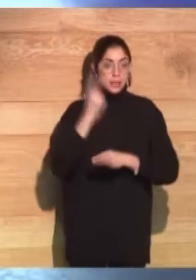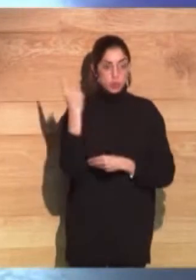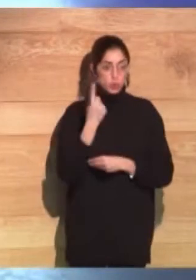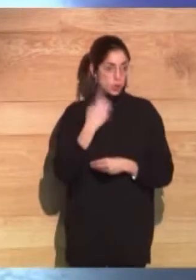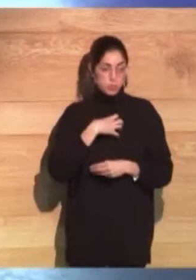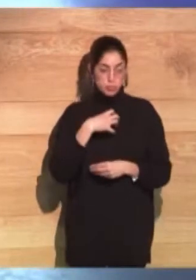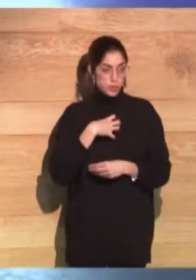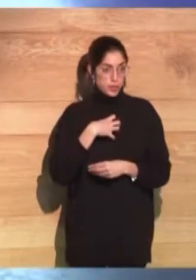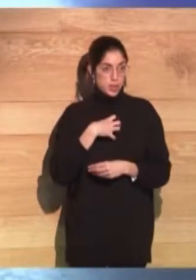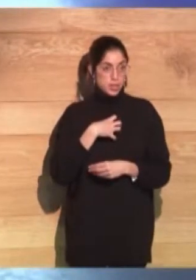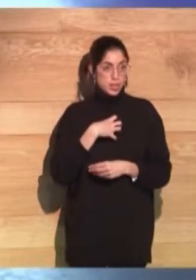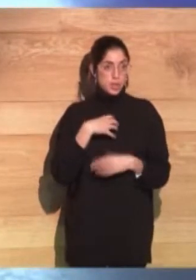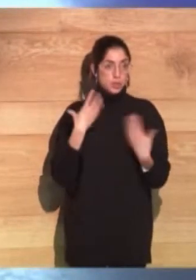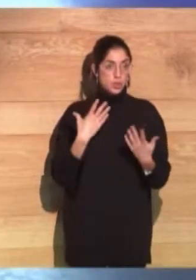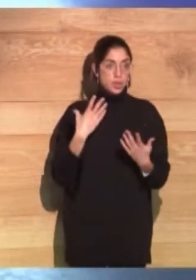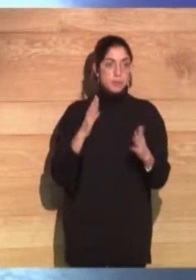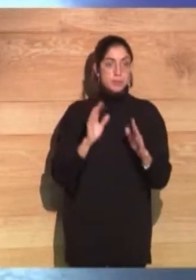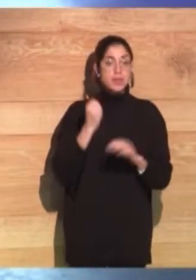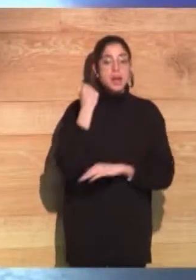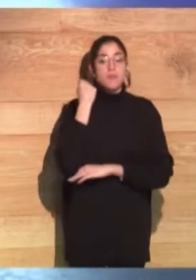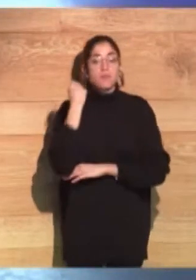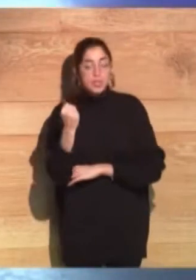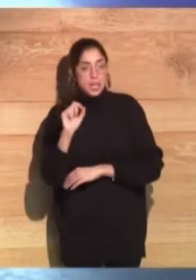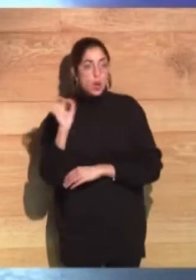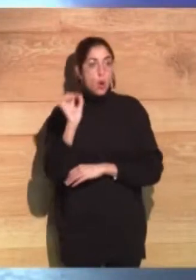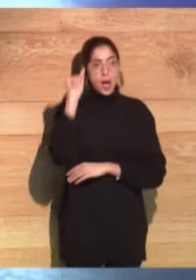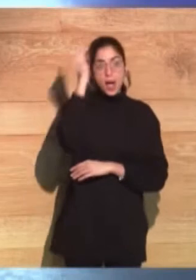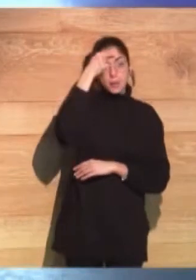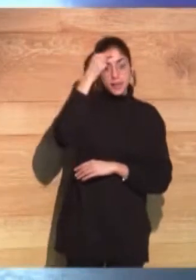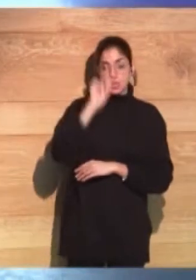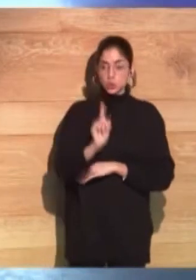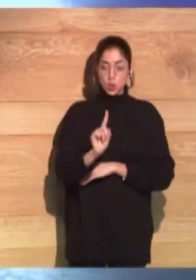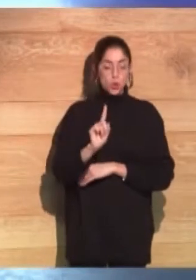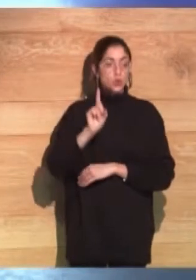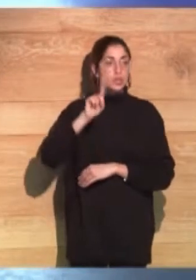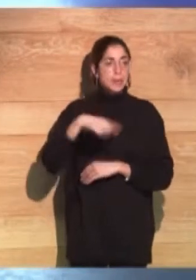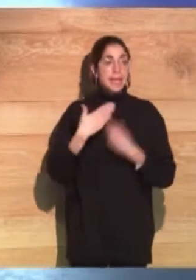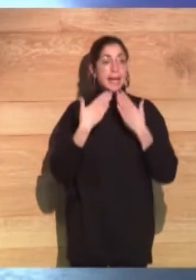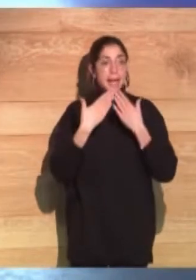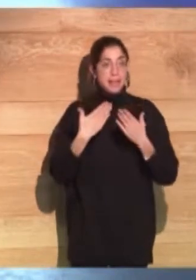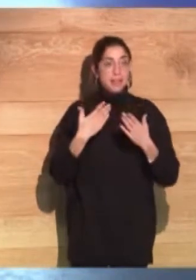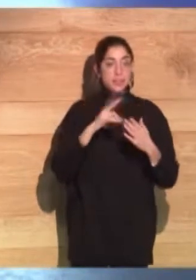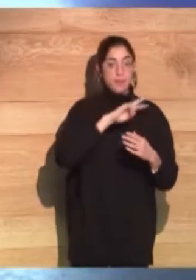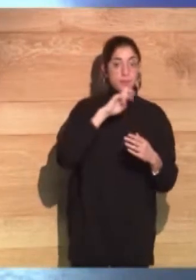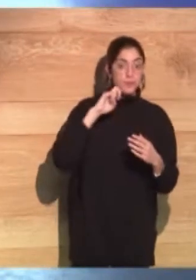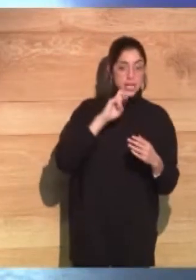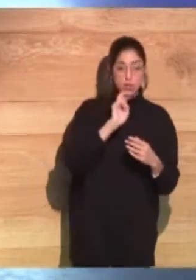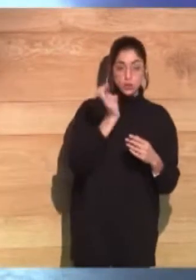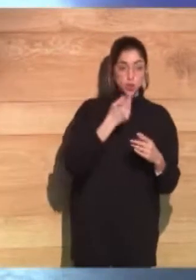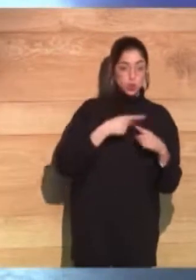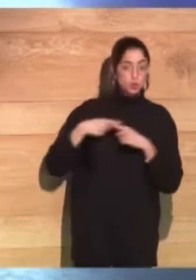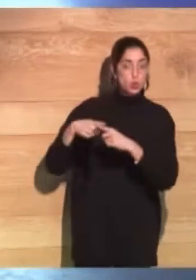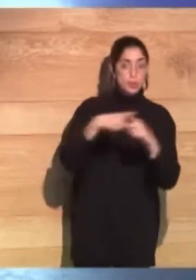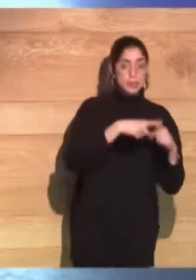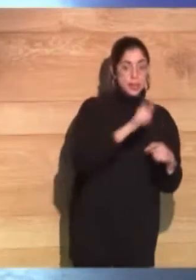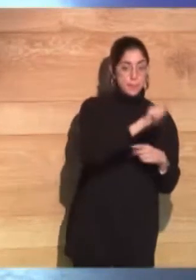eran solo mi fortaleza y mis habilidades, sino que esto lo hice gracias a compartir otros valores con otras personas